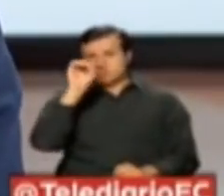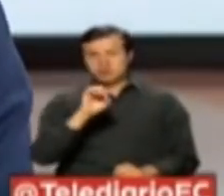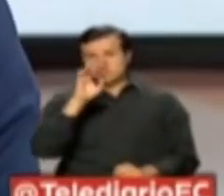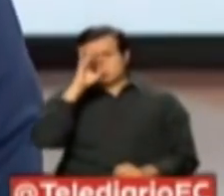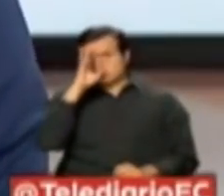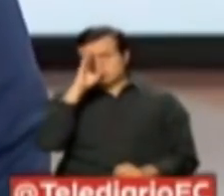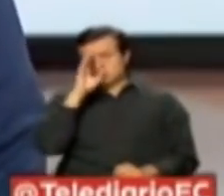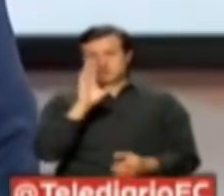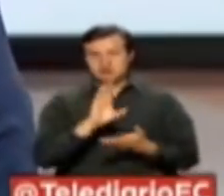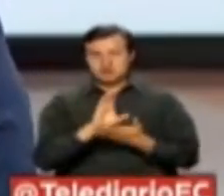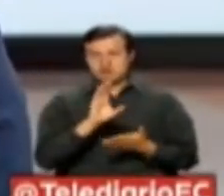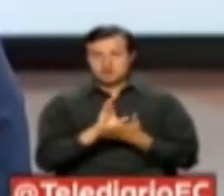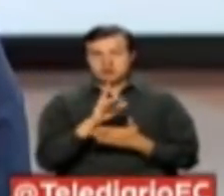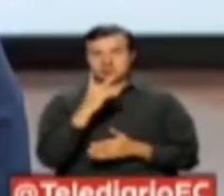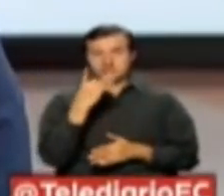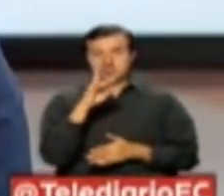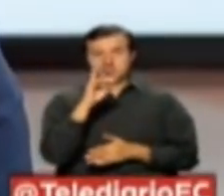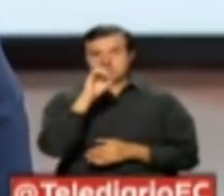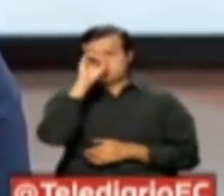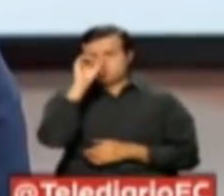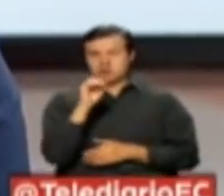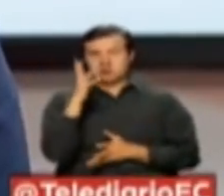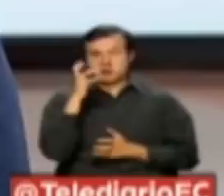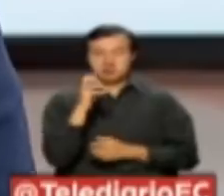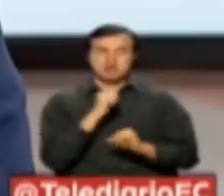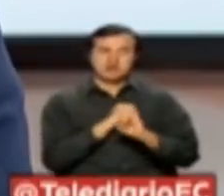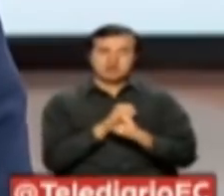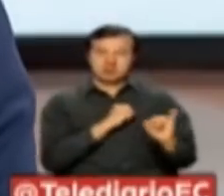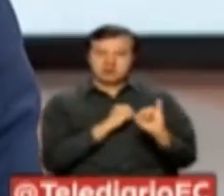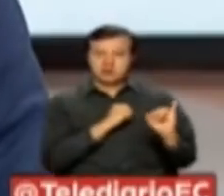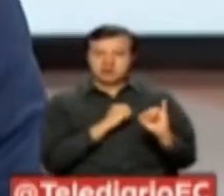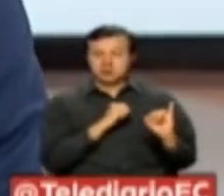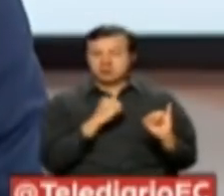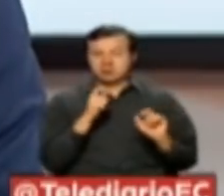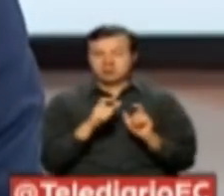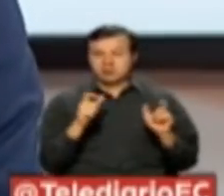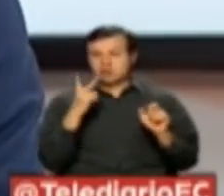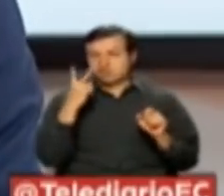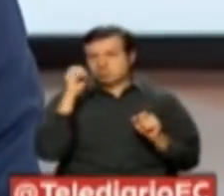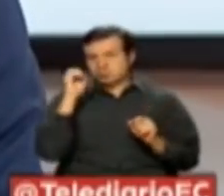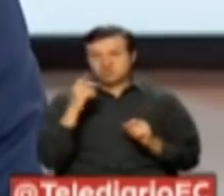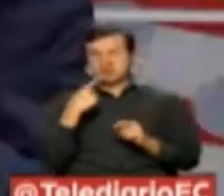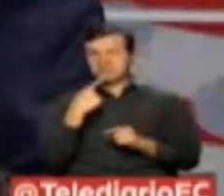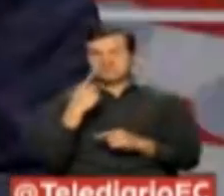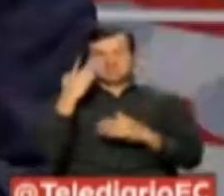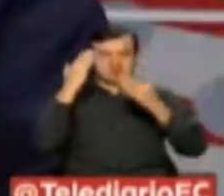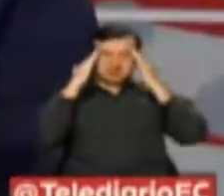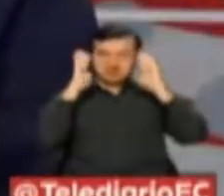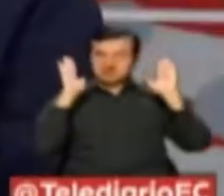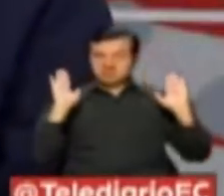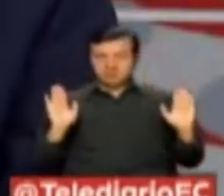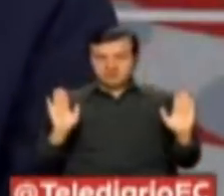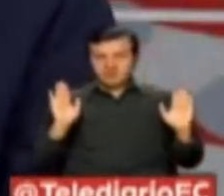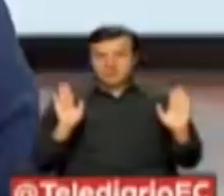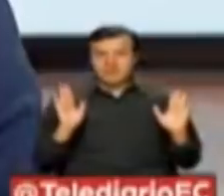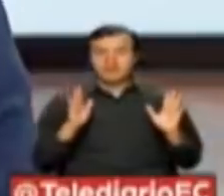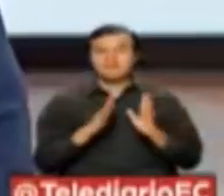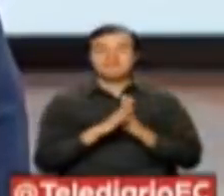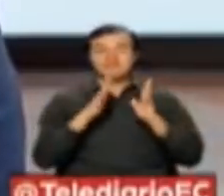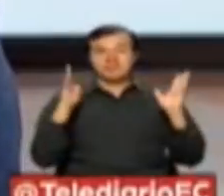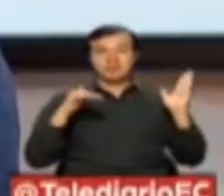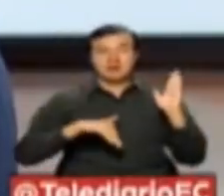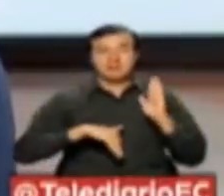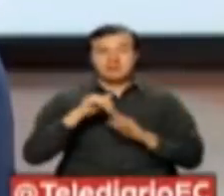quiere que sea de centro un 18 por ciento que sea de izquierda y el resto que es casi el 2 por ciento no sabe lo saber o la mayor